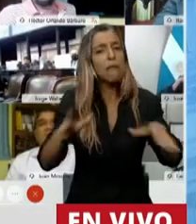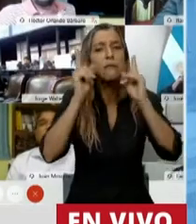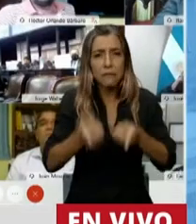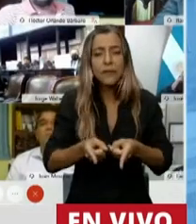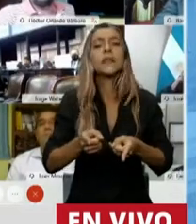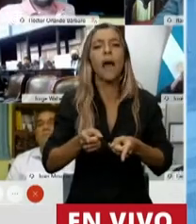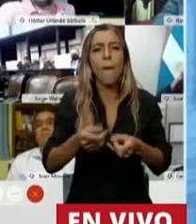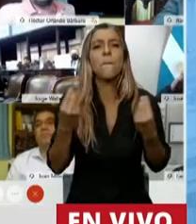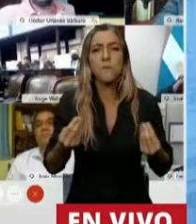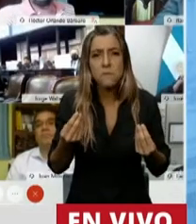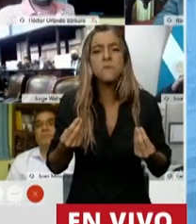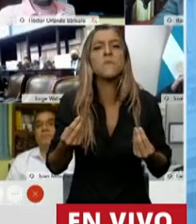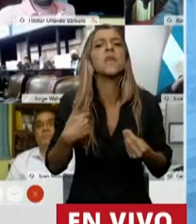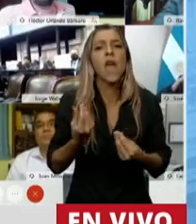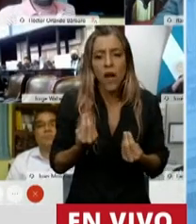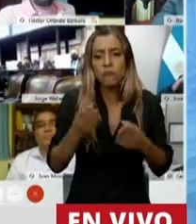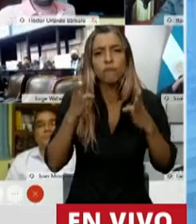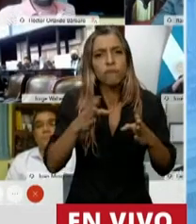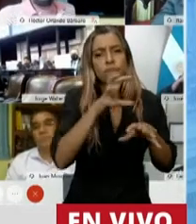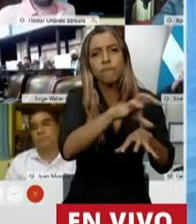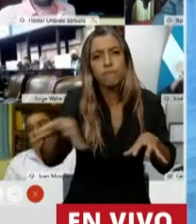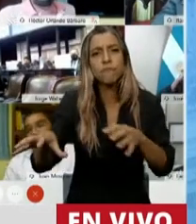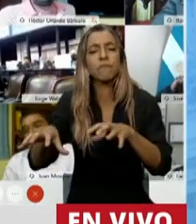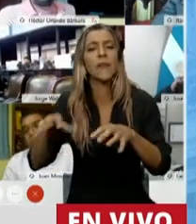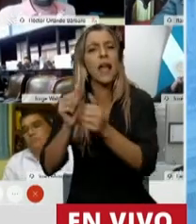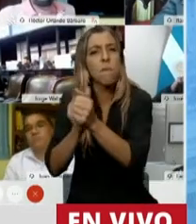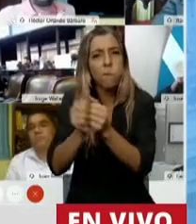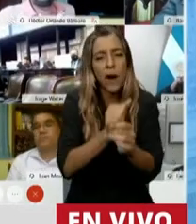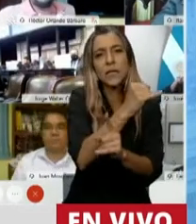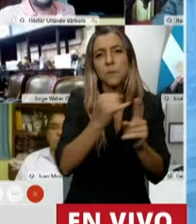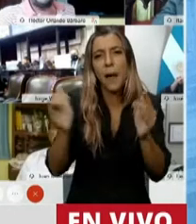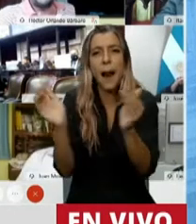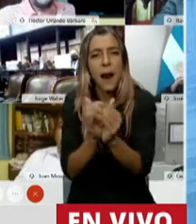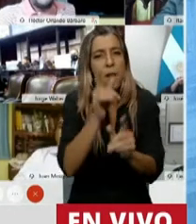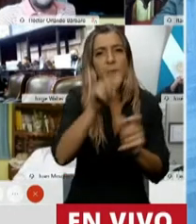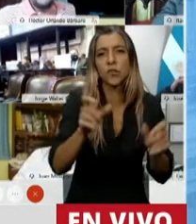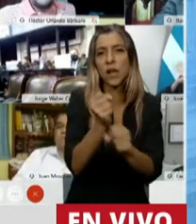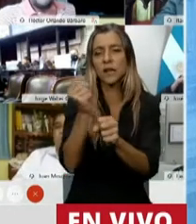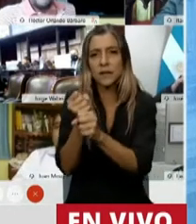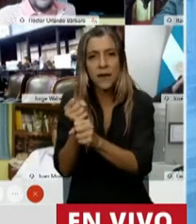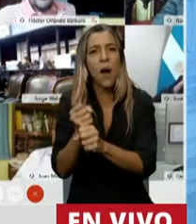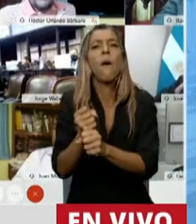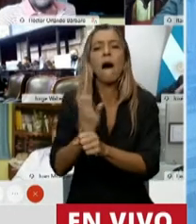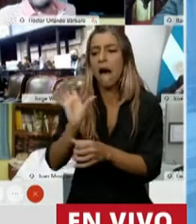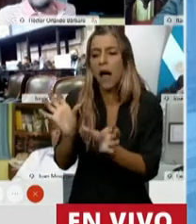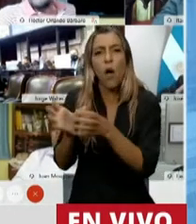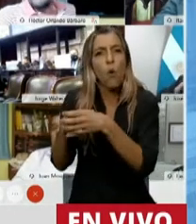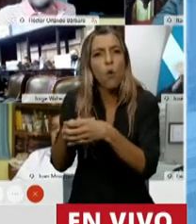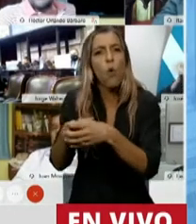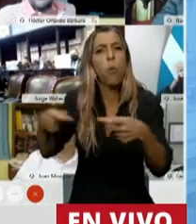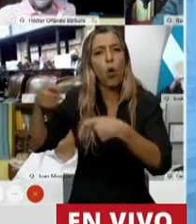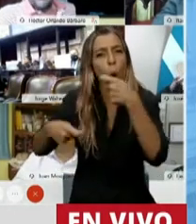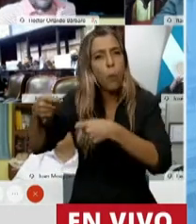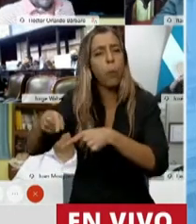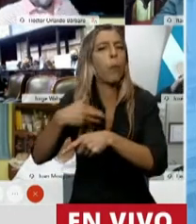sistema productivo, las pequeñas y medianas empresas, los trabajadores, las cooperativas,